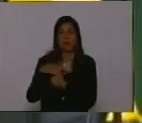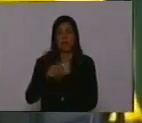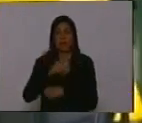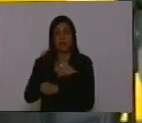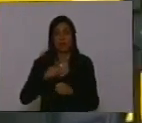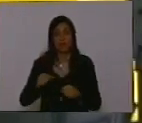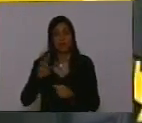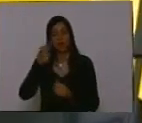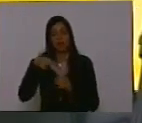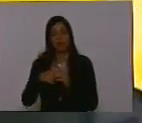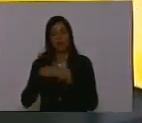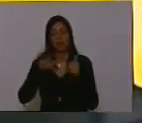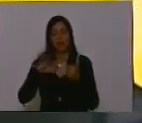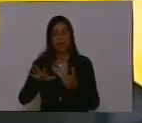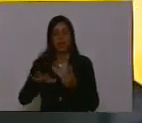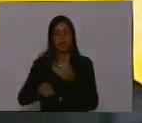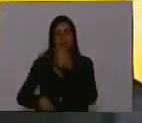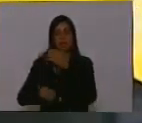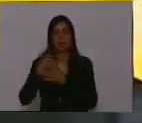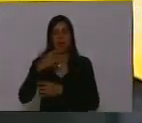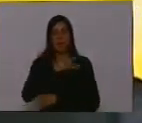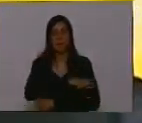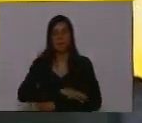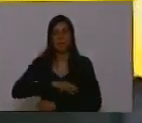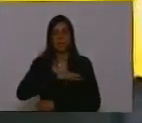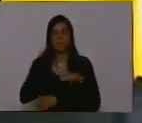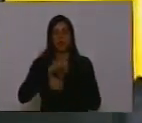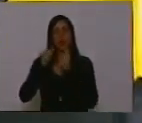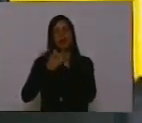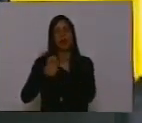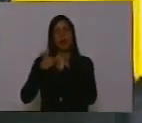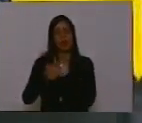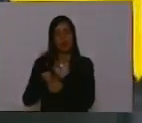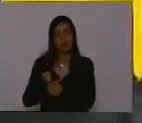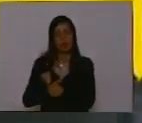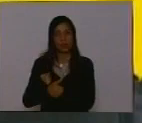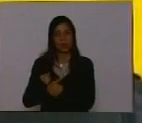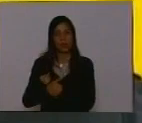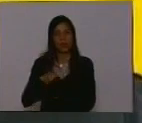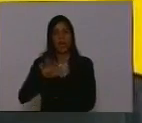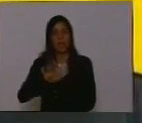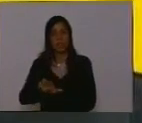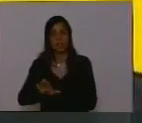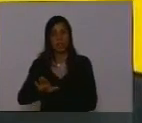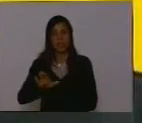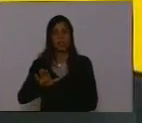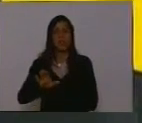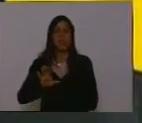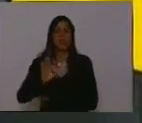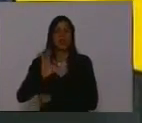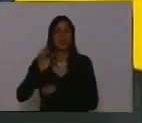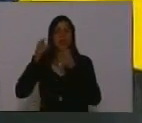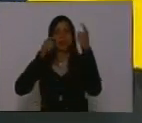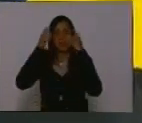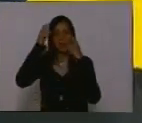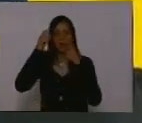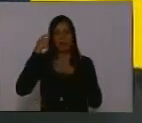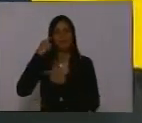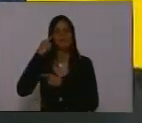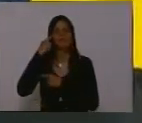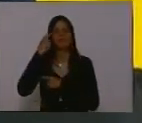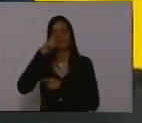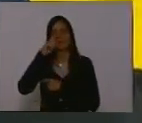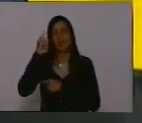2006 que nace también el Ministerio para el Deporte. Es así también como el comandante hace